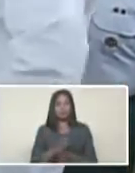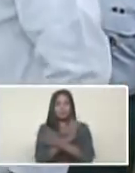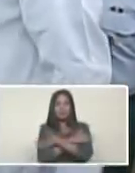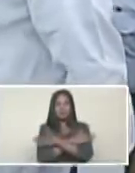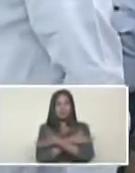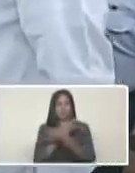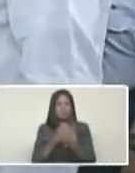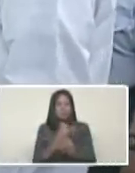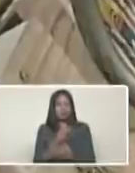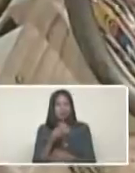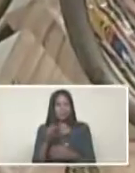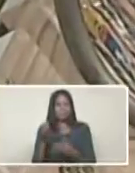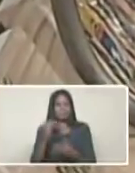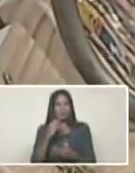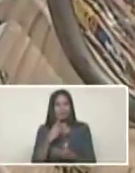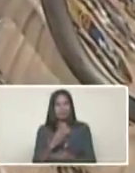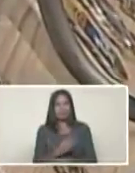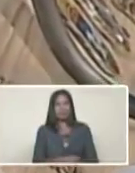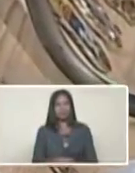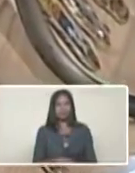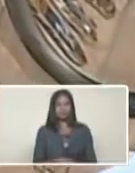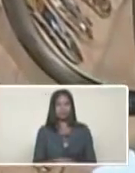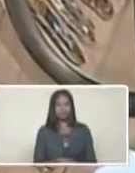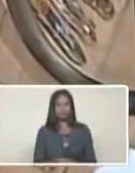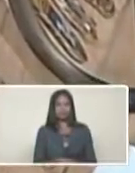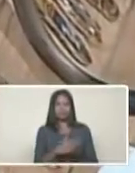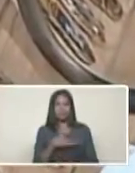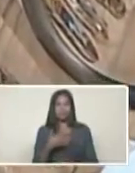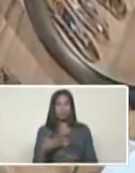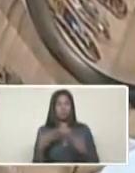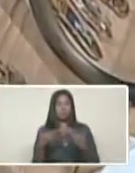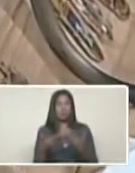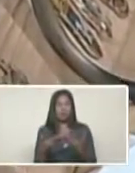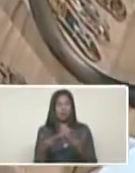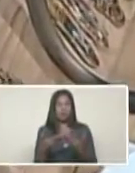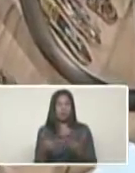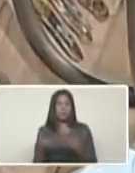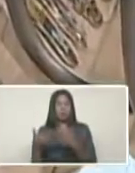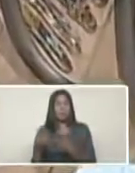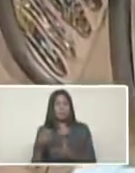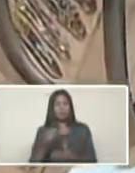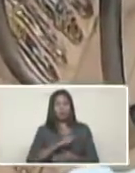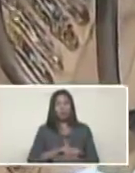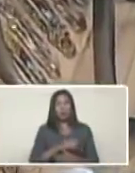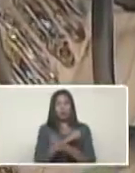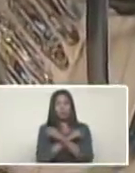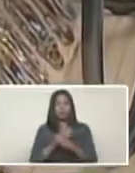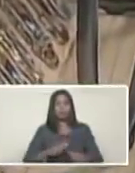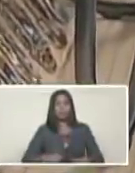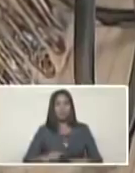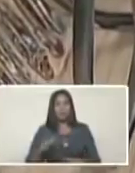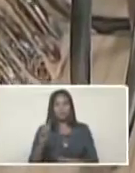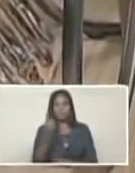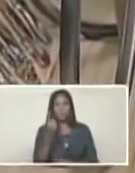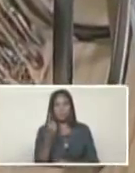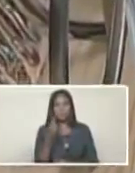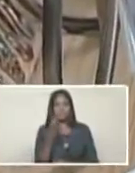¿Qué más me tienes que decir? Armas. Acá quisiéramos entregarle de parte de la Fuerza Armada Nacional Bolivariana el primer